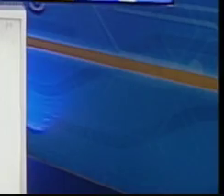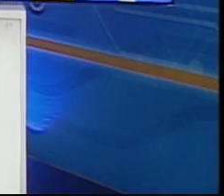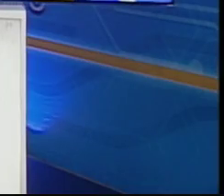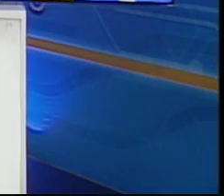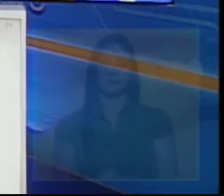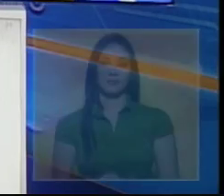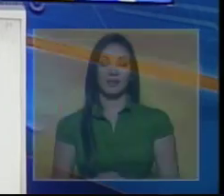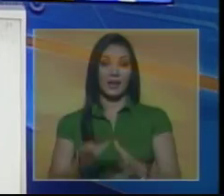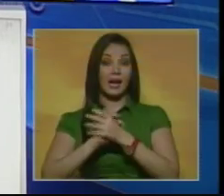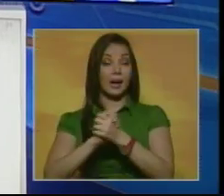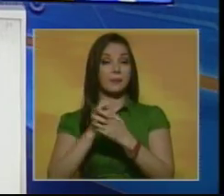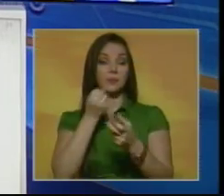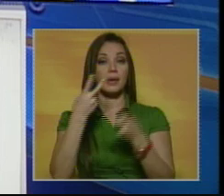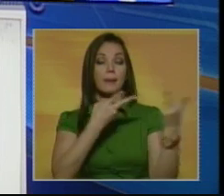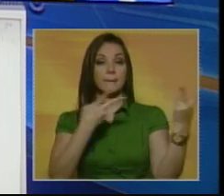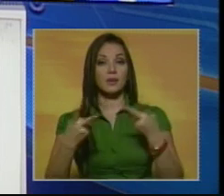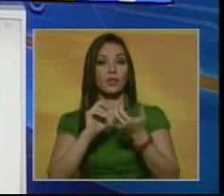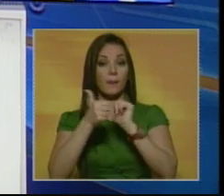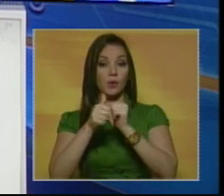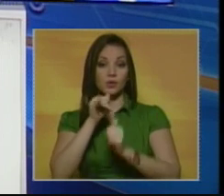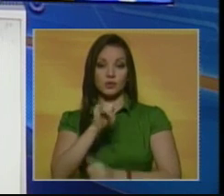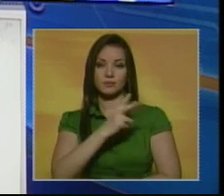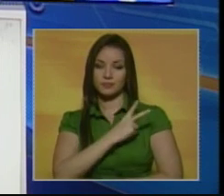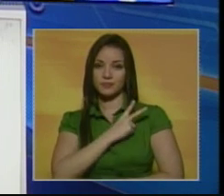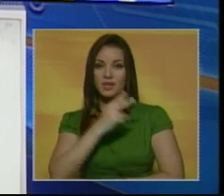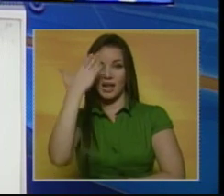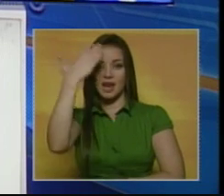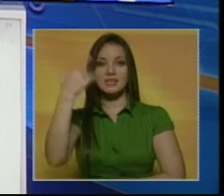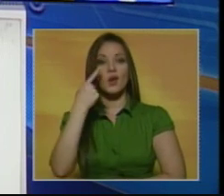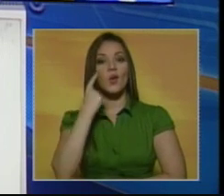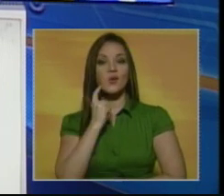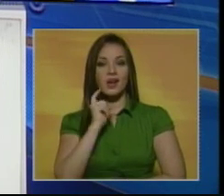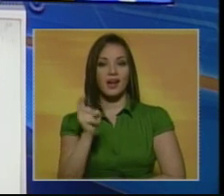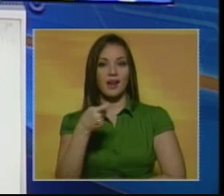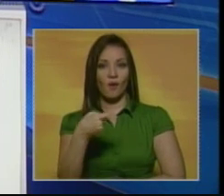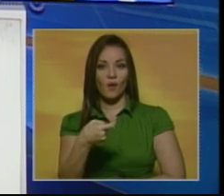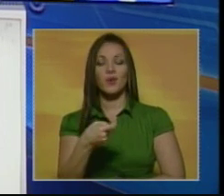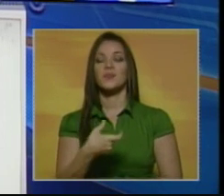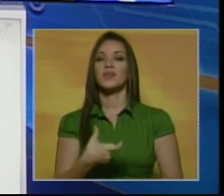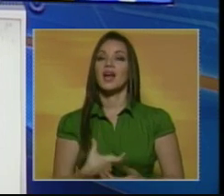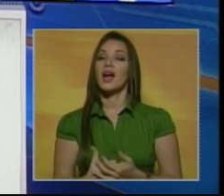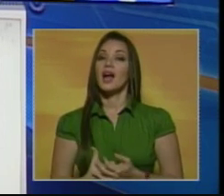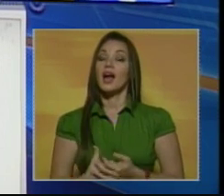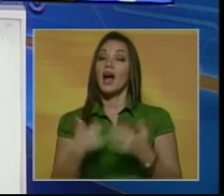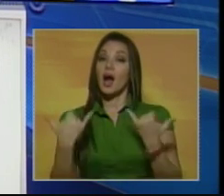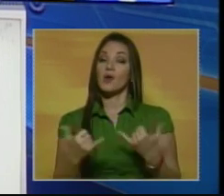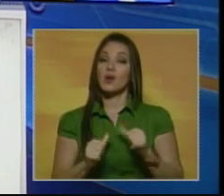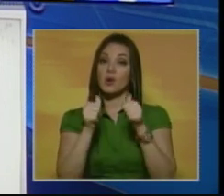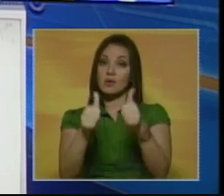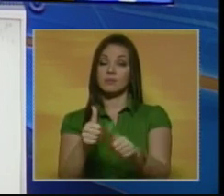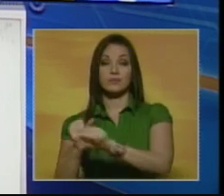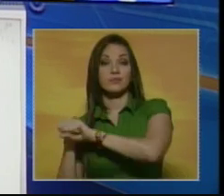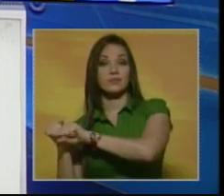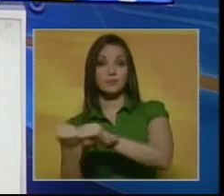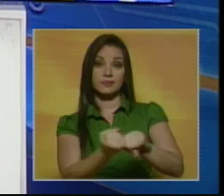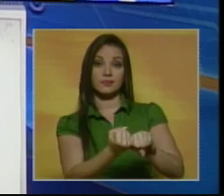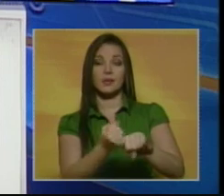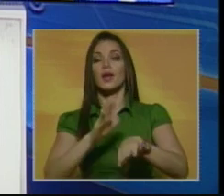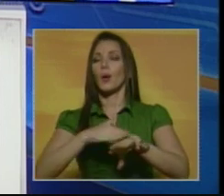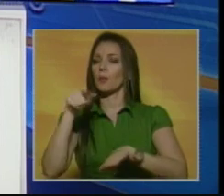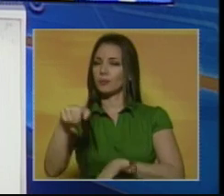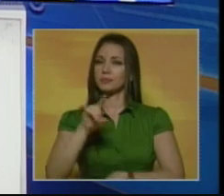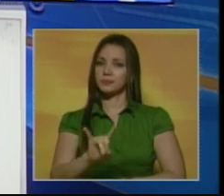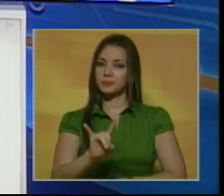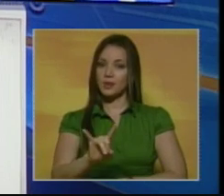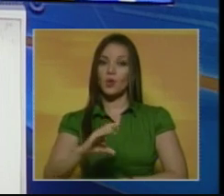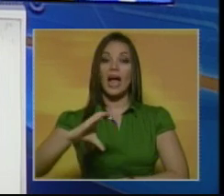Amigas y amigos, bienvenidos a los deportes en su noticiero Venevisión. Les saluda Gregorio Rojas, con un gusto acompañarles. Comenzamos hablando de béisbol de Grandes Ligas porque este